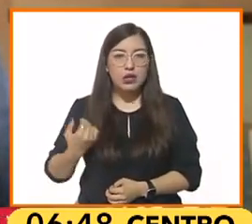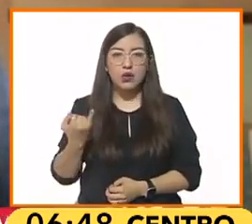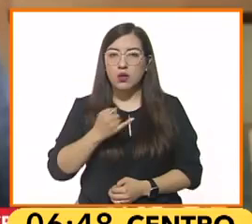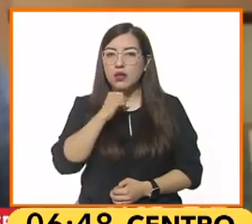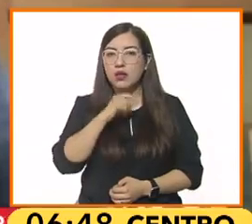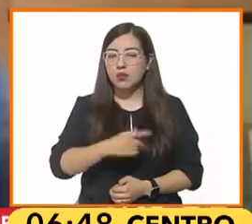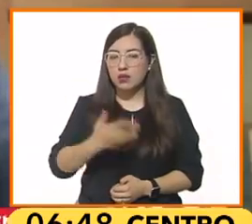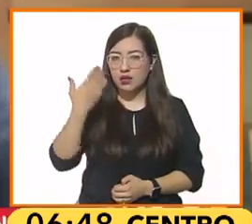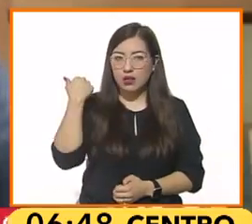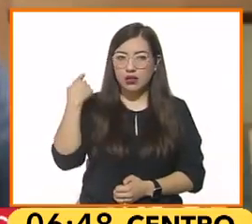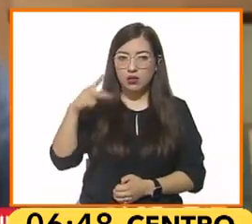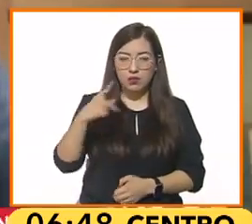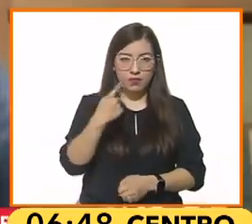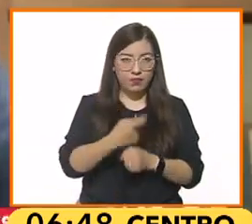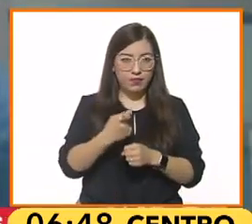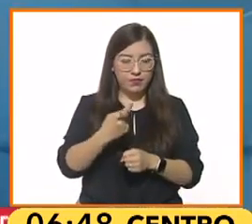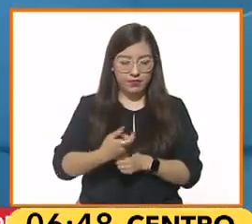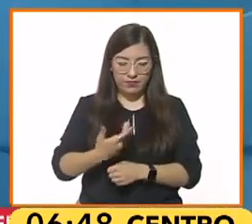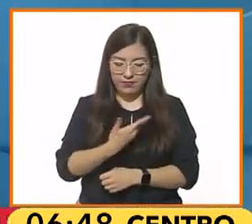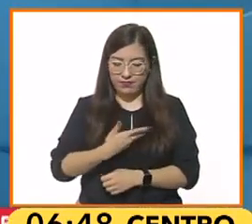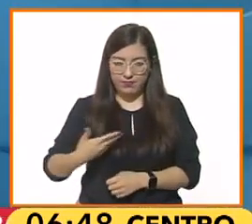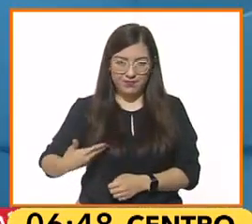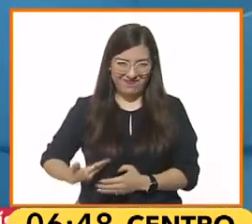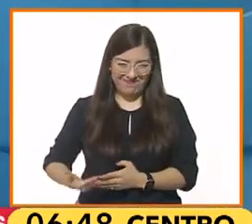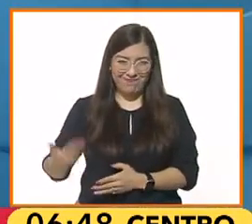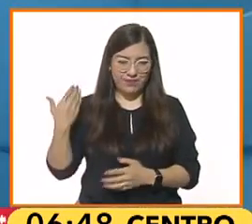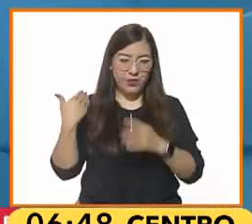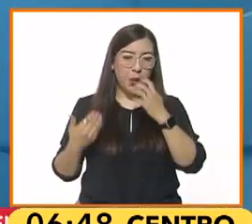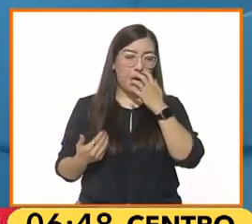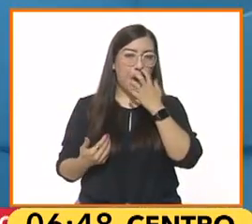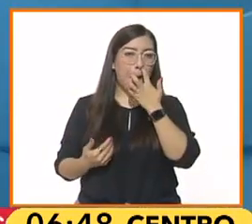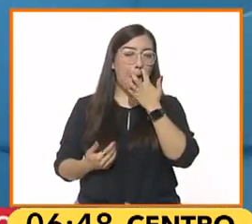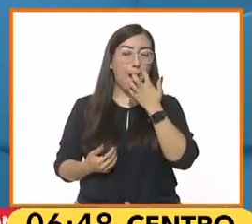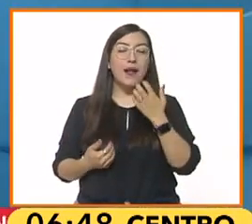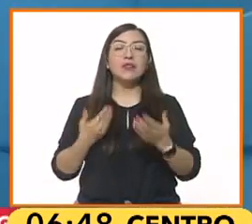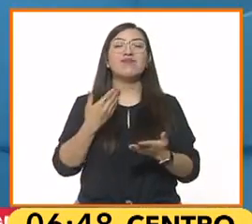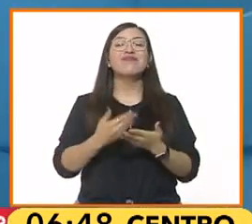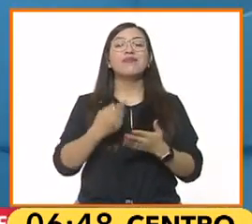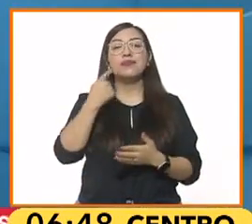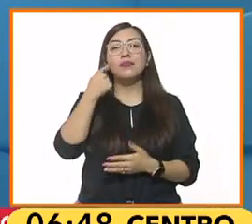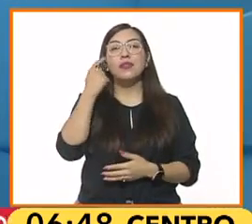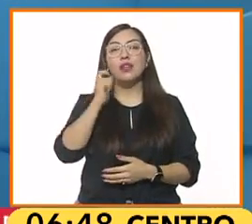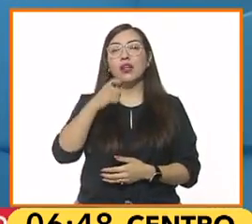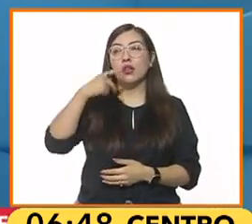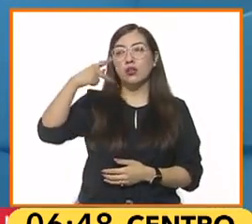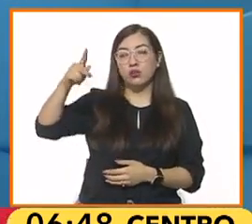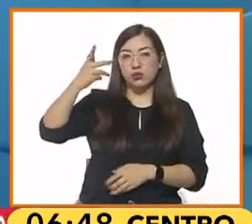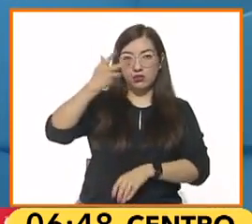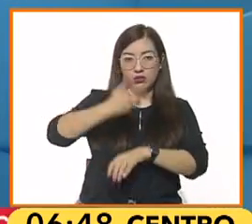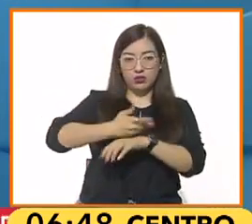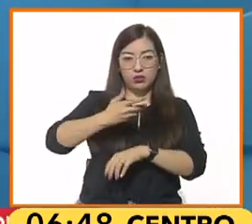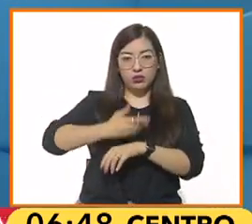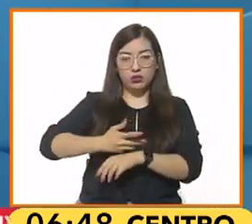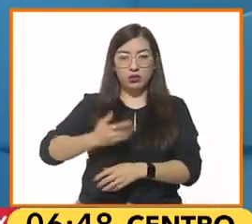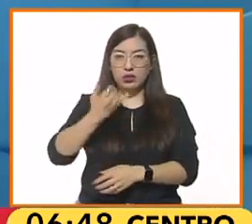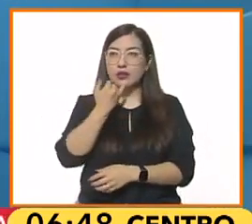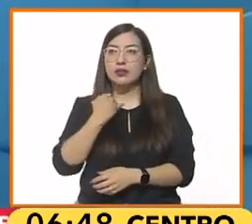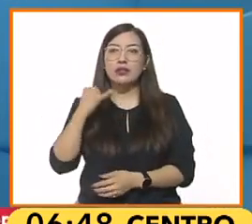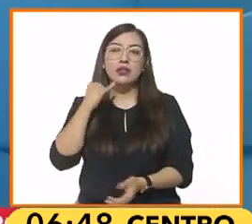primer mandato, pero hay que tener también una perspectiva más amplia y decir que el apoyo estadounidense a Israel pues siempre ha